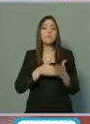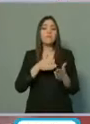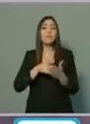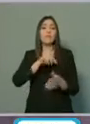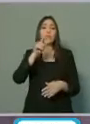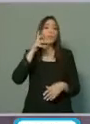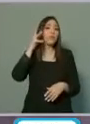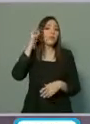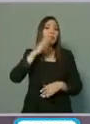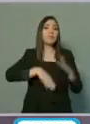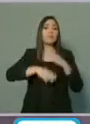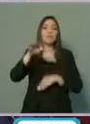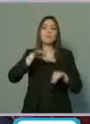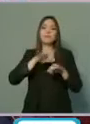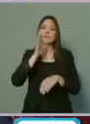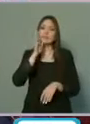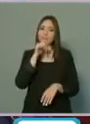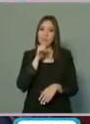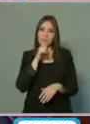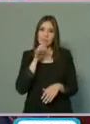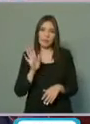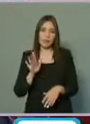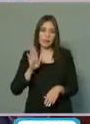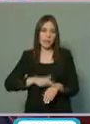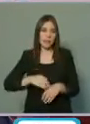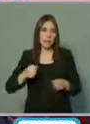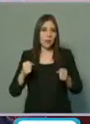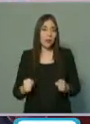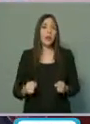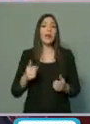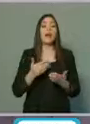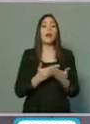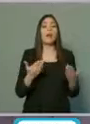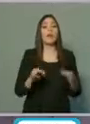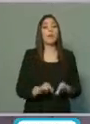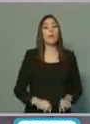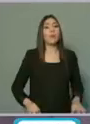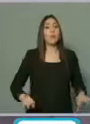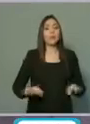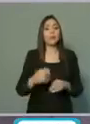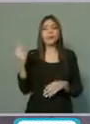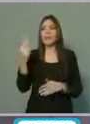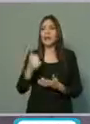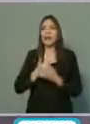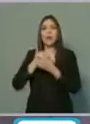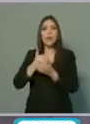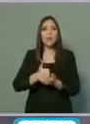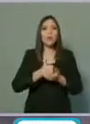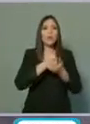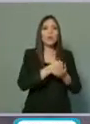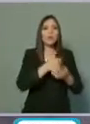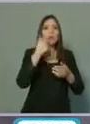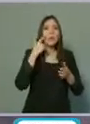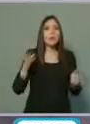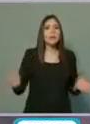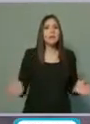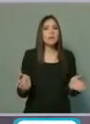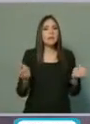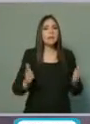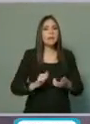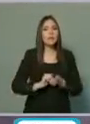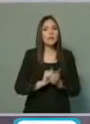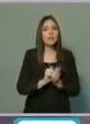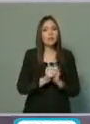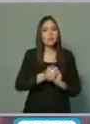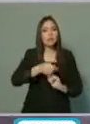puedan tener éxito en su trabajo. Entonces, ¿qué es lo que para nosotros es bien importante? Es ayudarles y fomentar esa persistencia, pero justo con esta